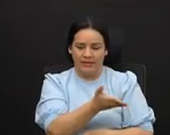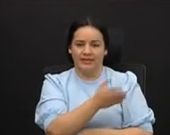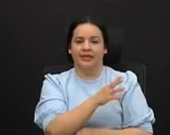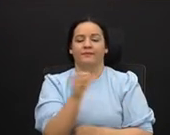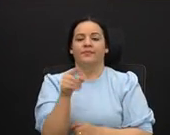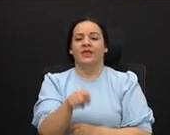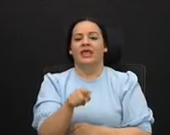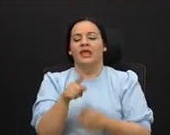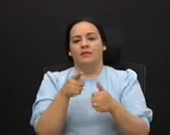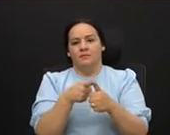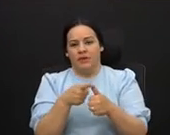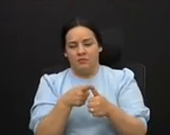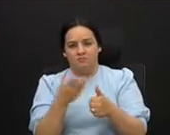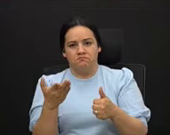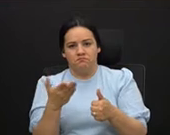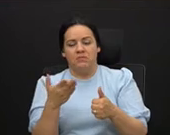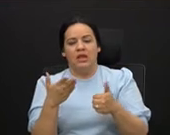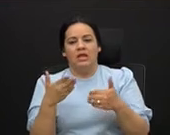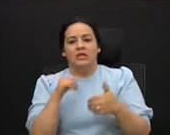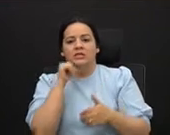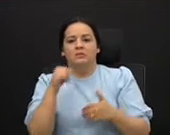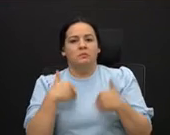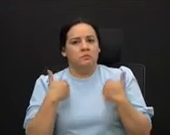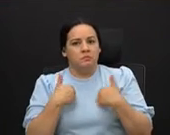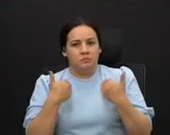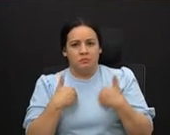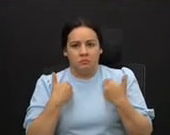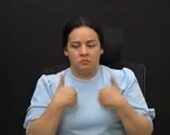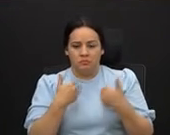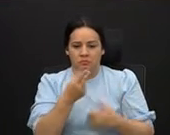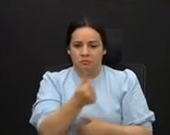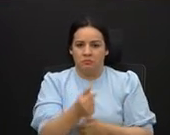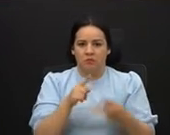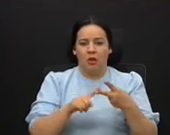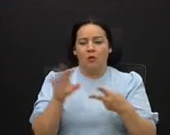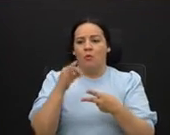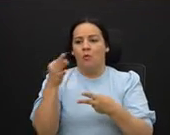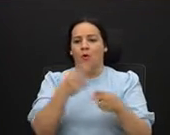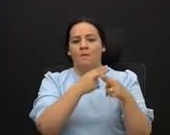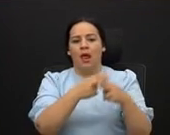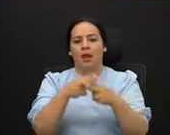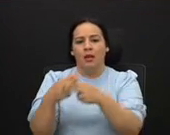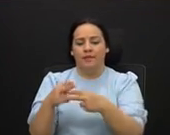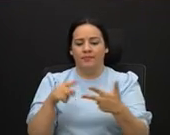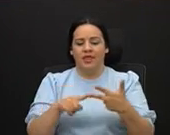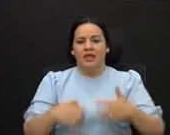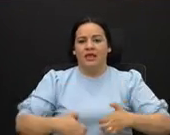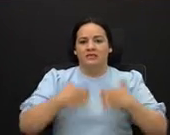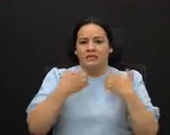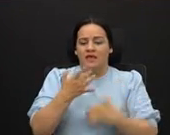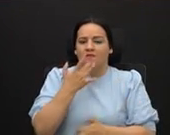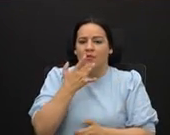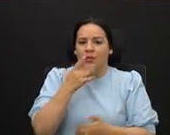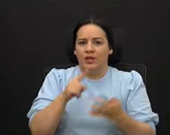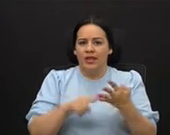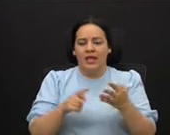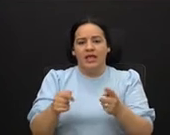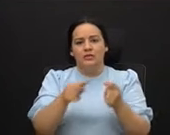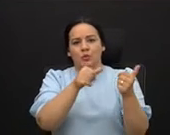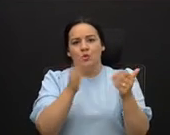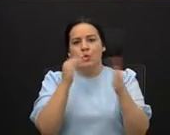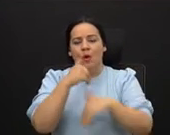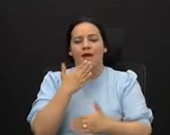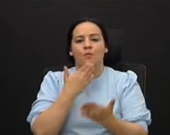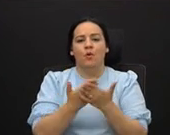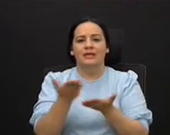con el salario, con la forma en que se realizan los nombramientos, existencia de favoritismo, exclusión, no hay buen